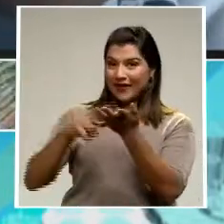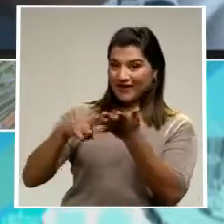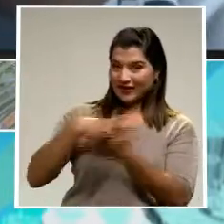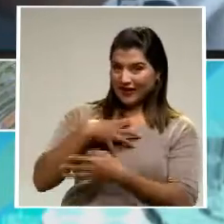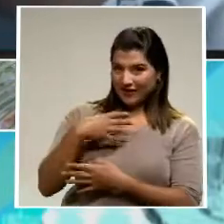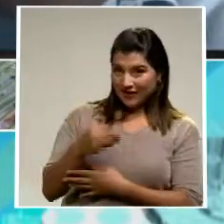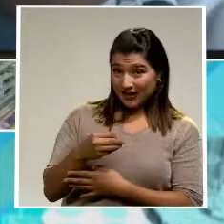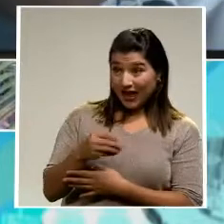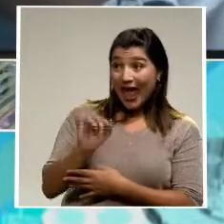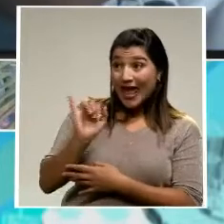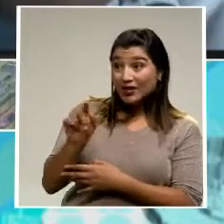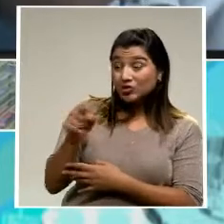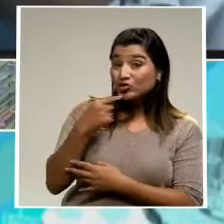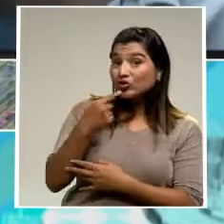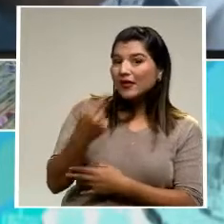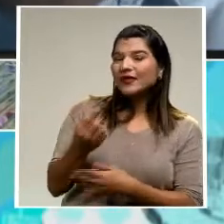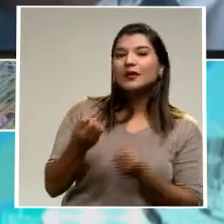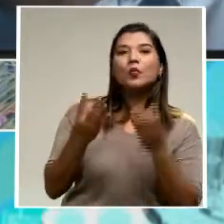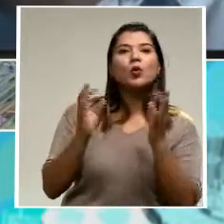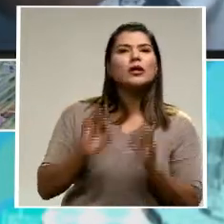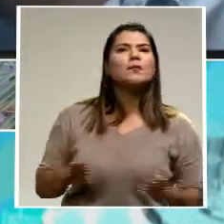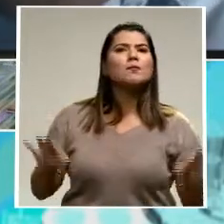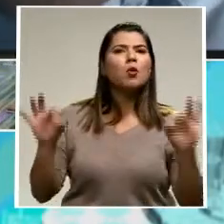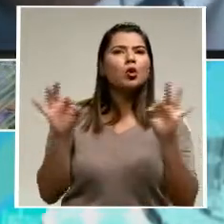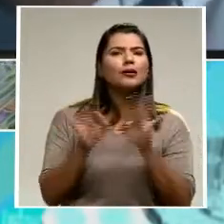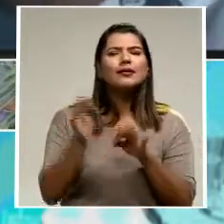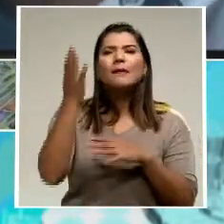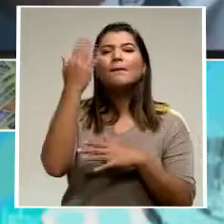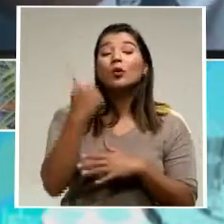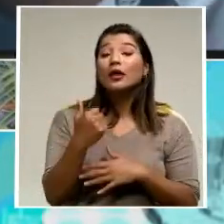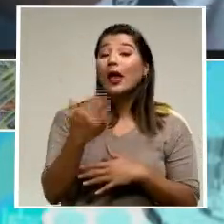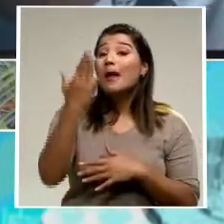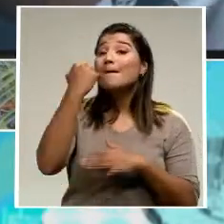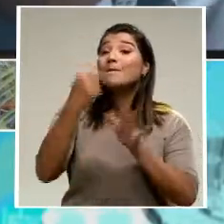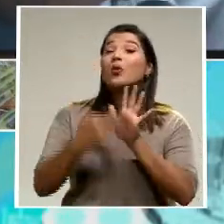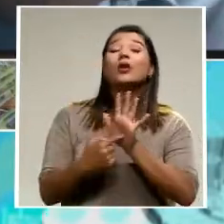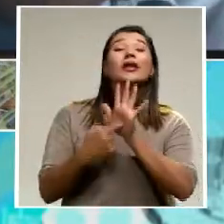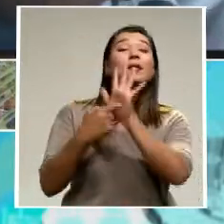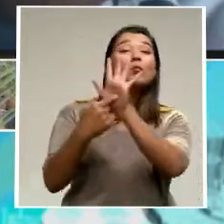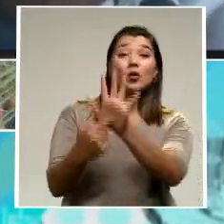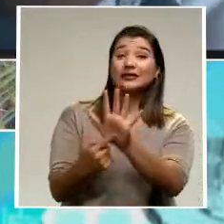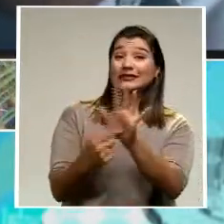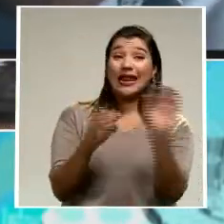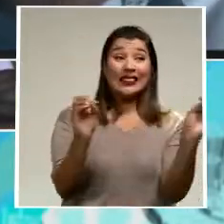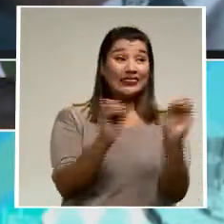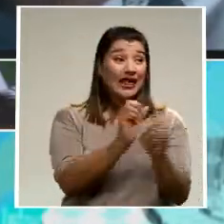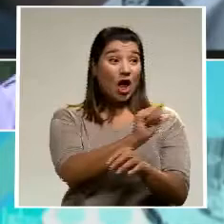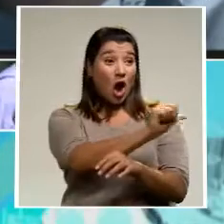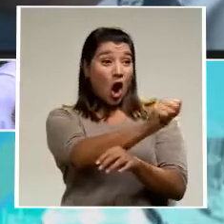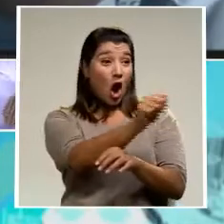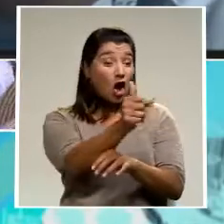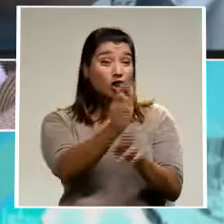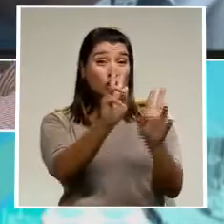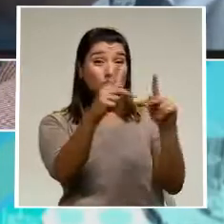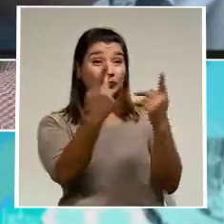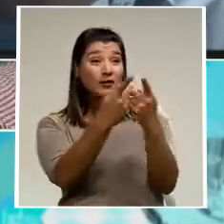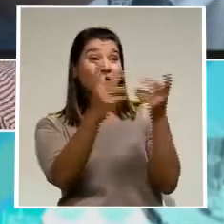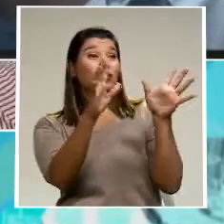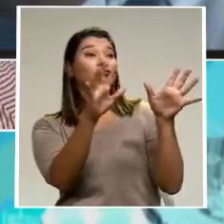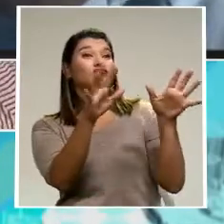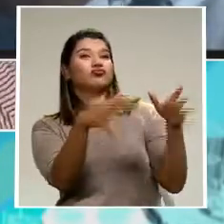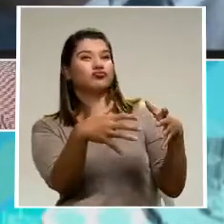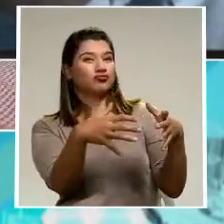es importantísimo porque refleja que ni aún todas las demás fuerzas unidas, o por lo menos una buena amalgama de